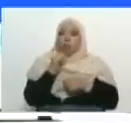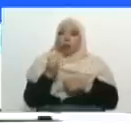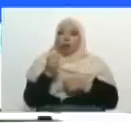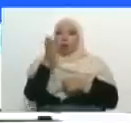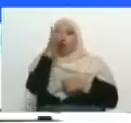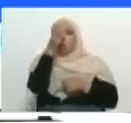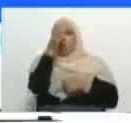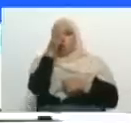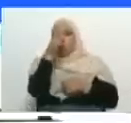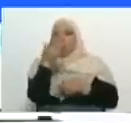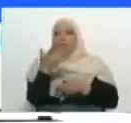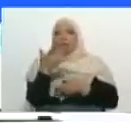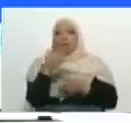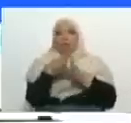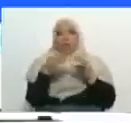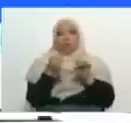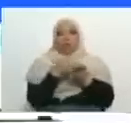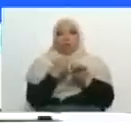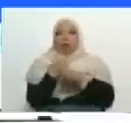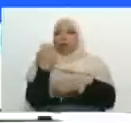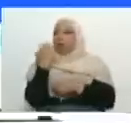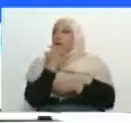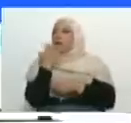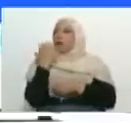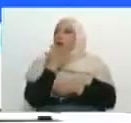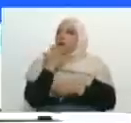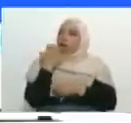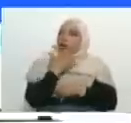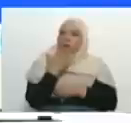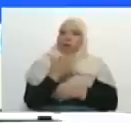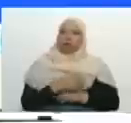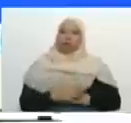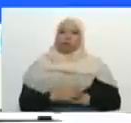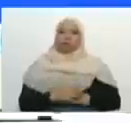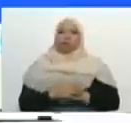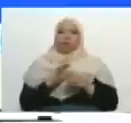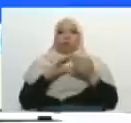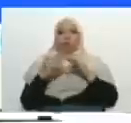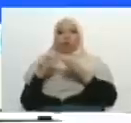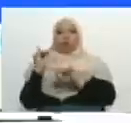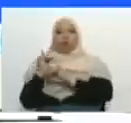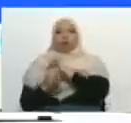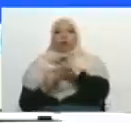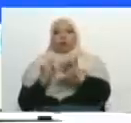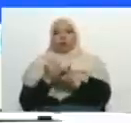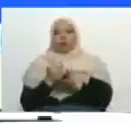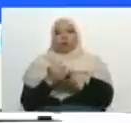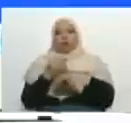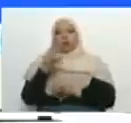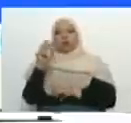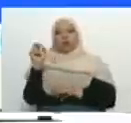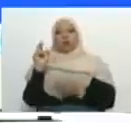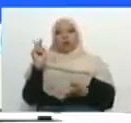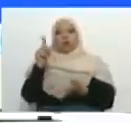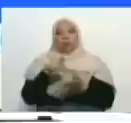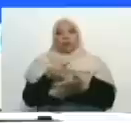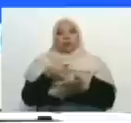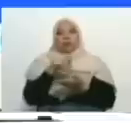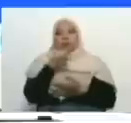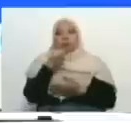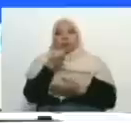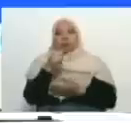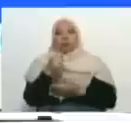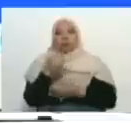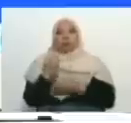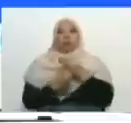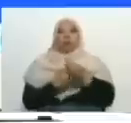burlándose de todo, estarían todos muertos de la risa. Mientras la comunidad internacional, los 20 países que asistieron, fueron de